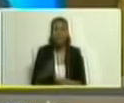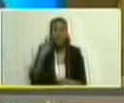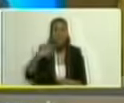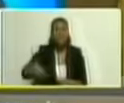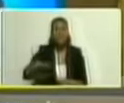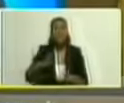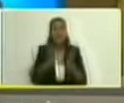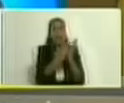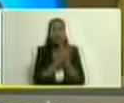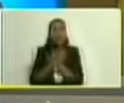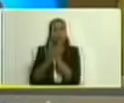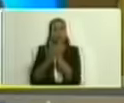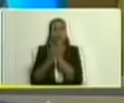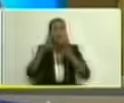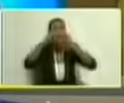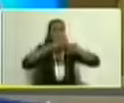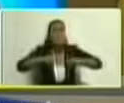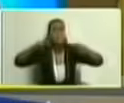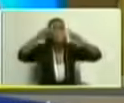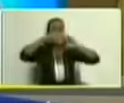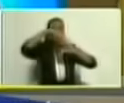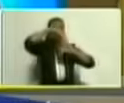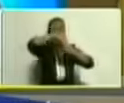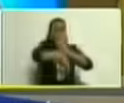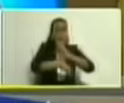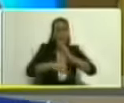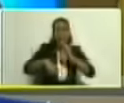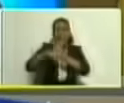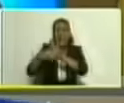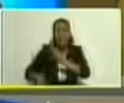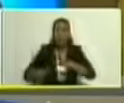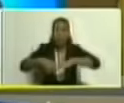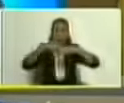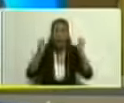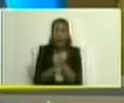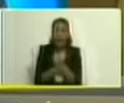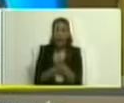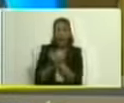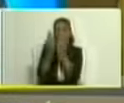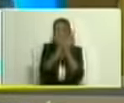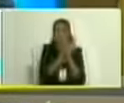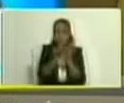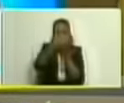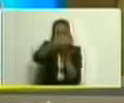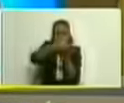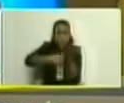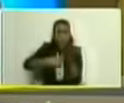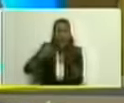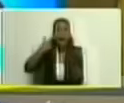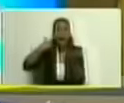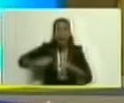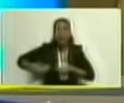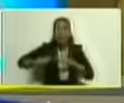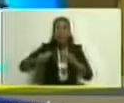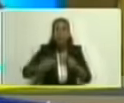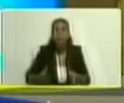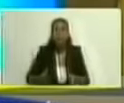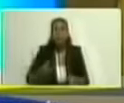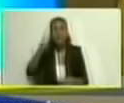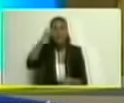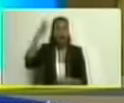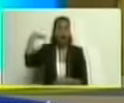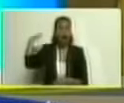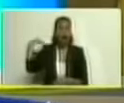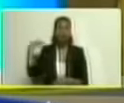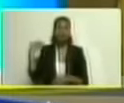el derecho que surgió de la guerra en Venezuela, se podrá ver el gran aporte que se hizo para entonces